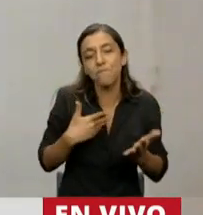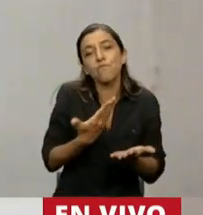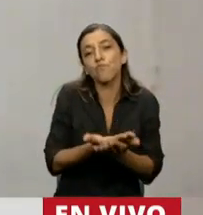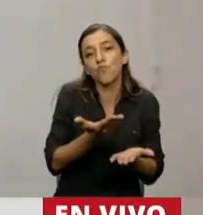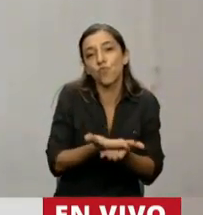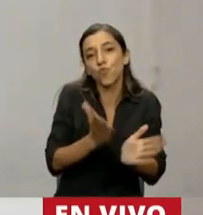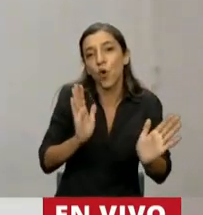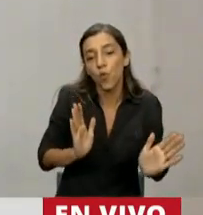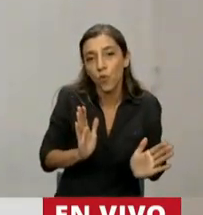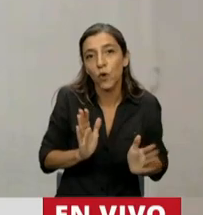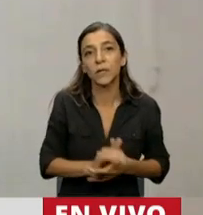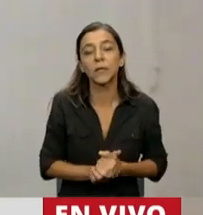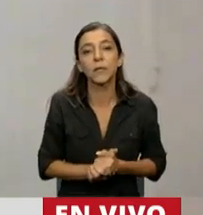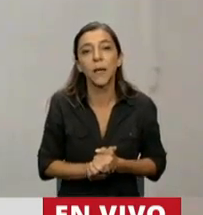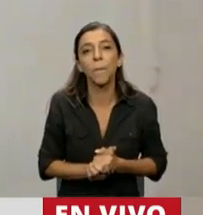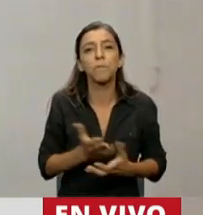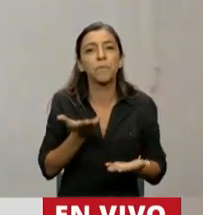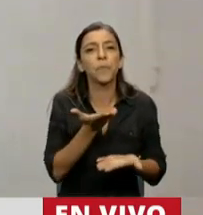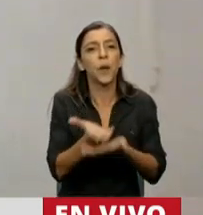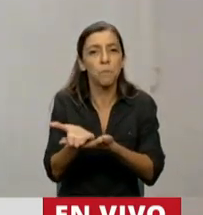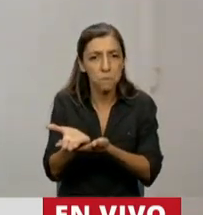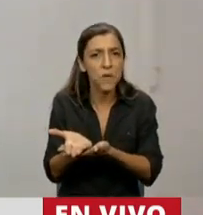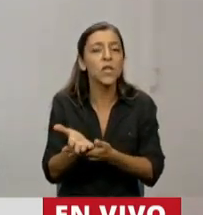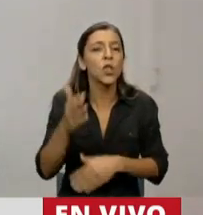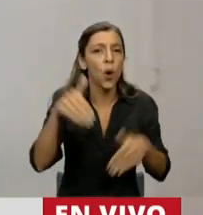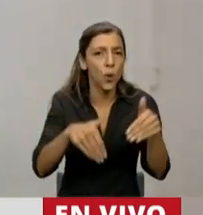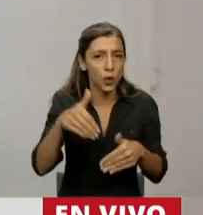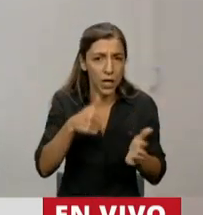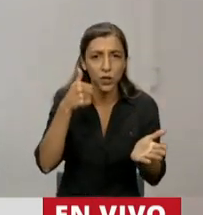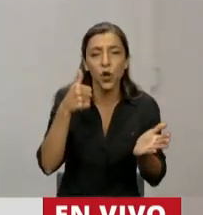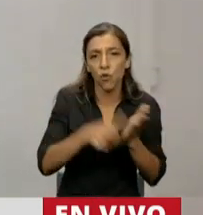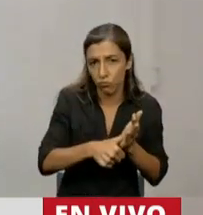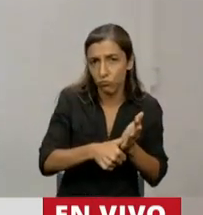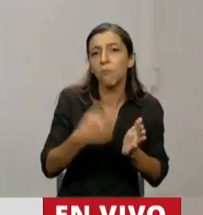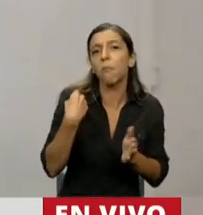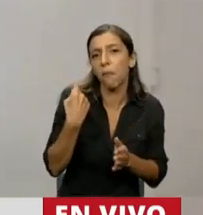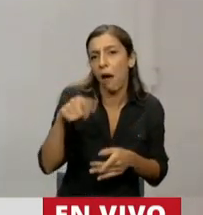propuesta, solicito la votación nominal de este proyecto